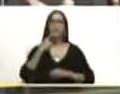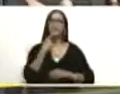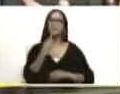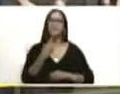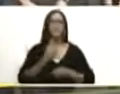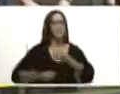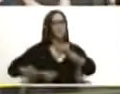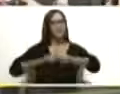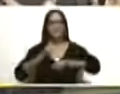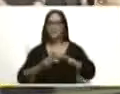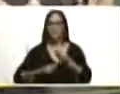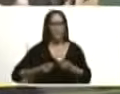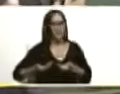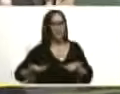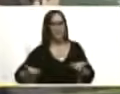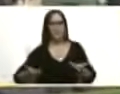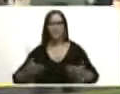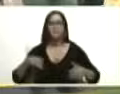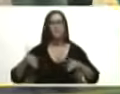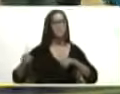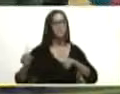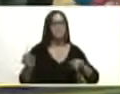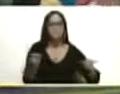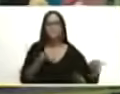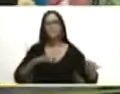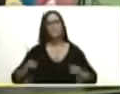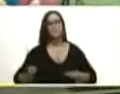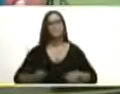para decirte qué hacer.